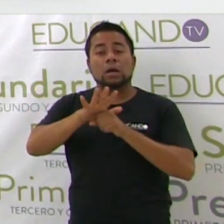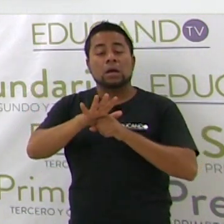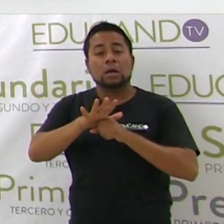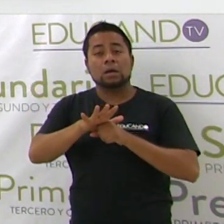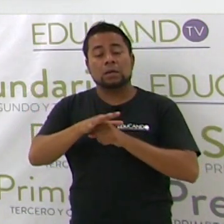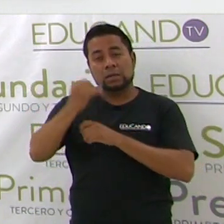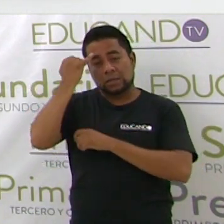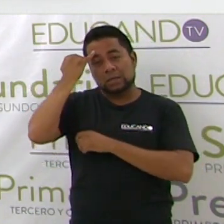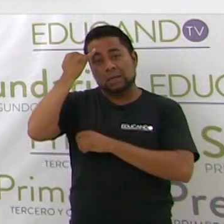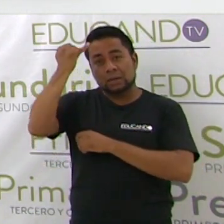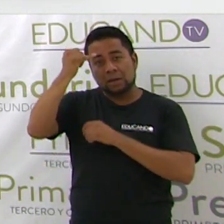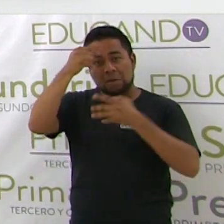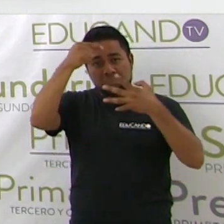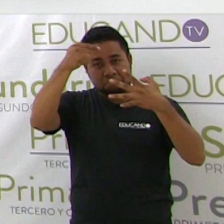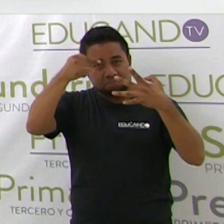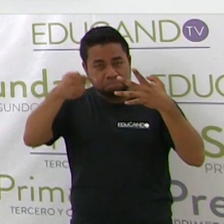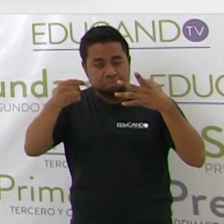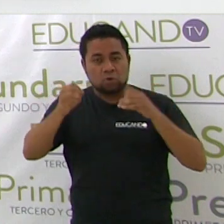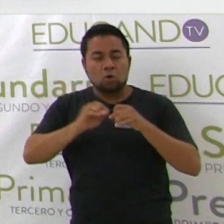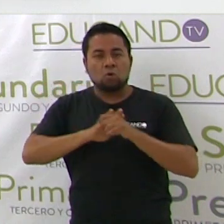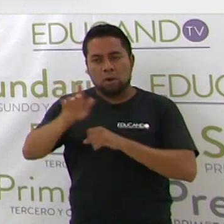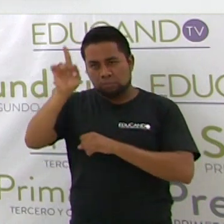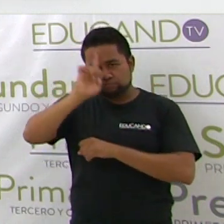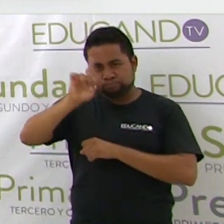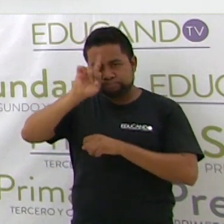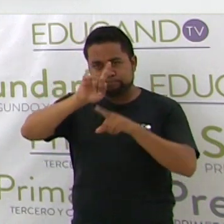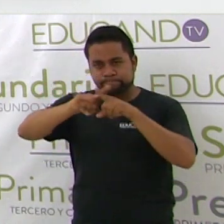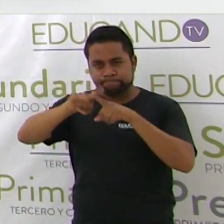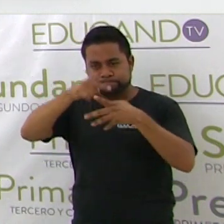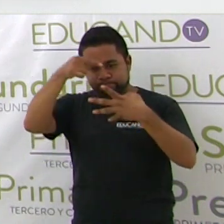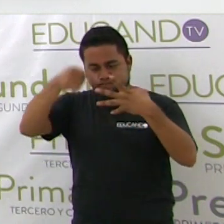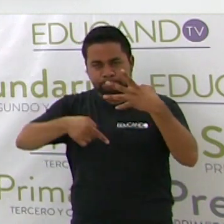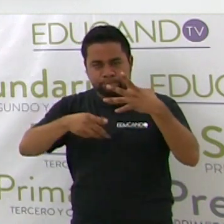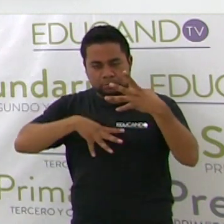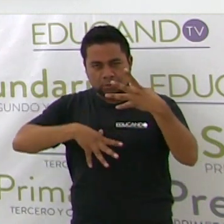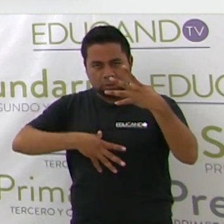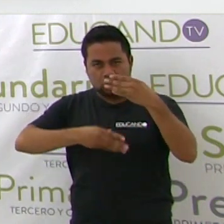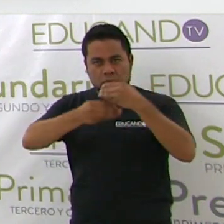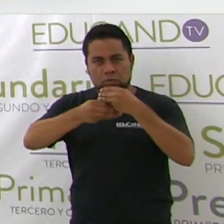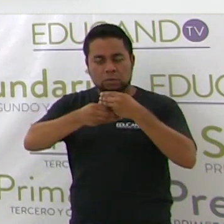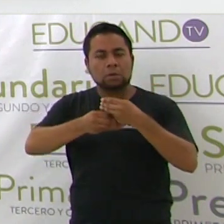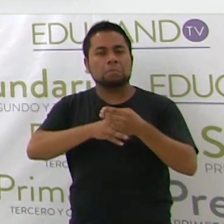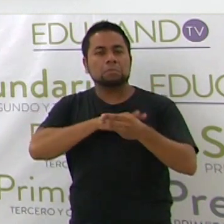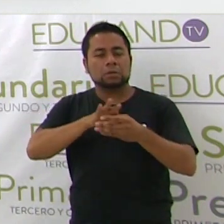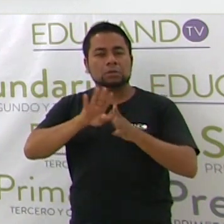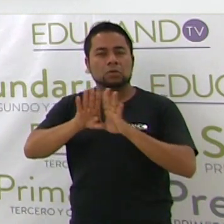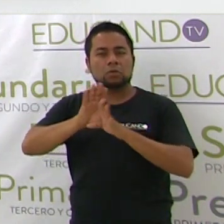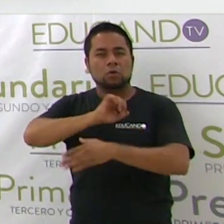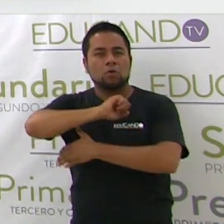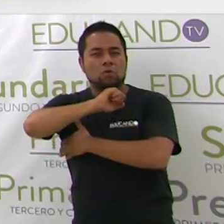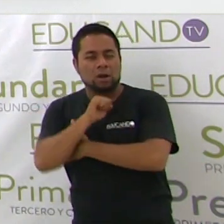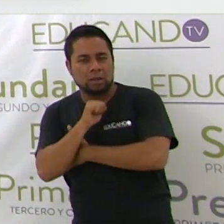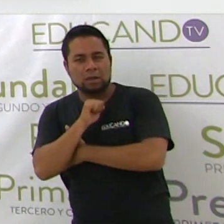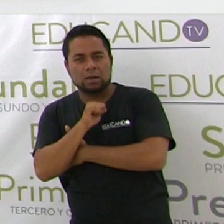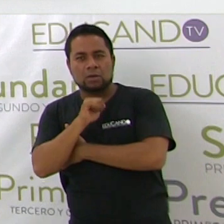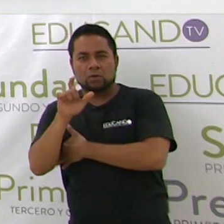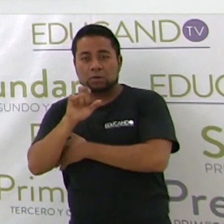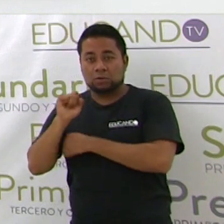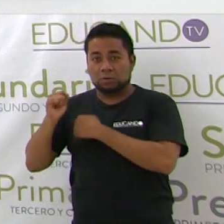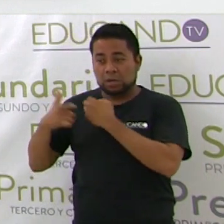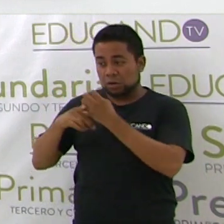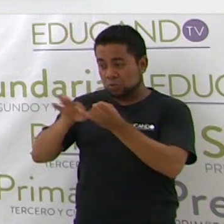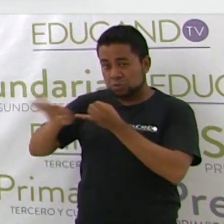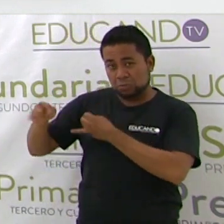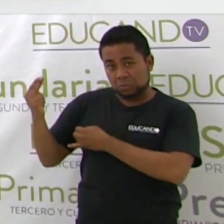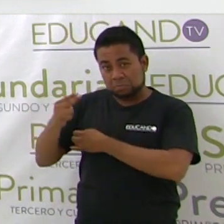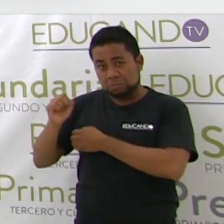las ideas o bien las orientaciones juntas y podamos poder recurrir a ellas al final y